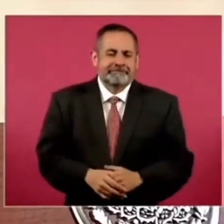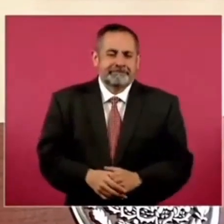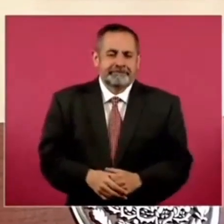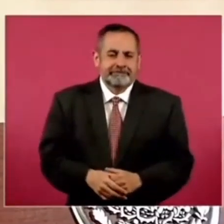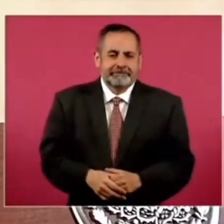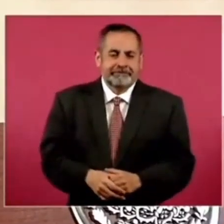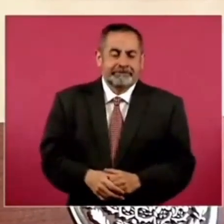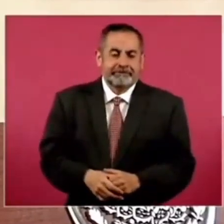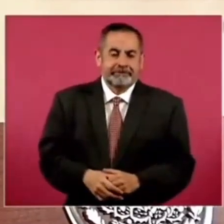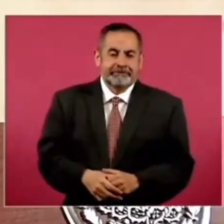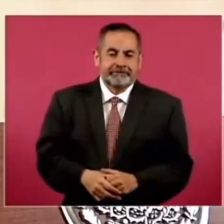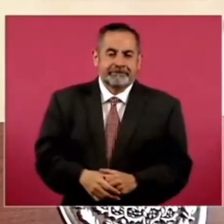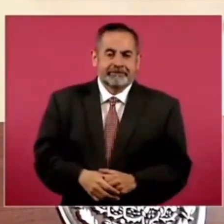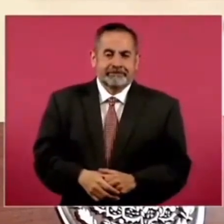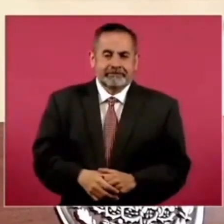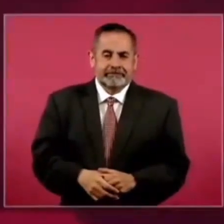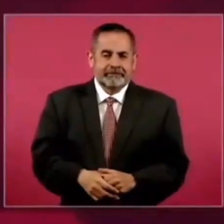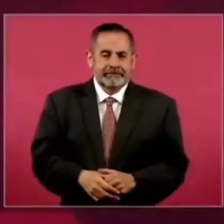porque